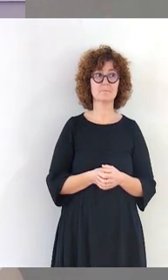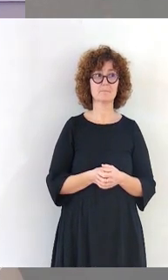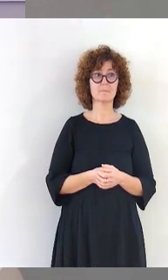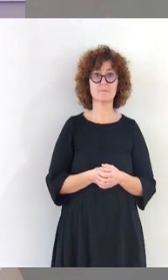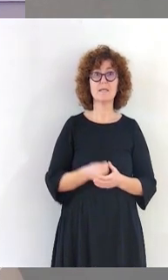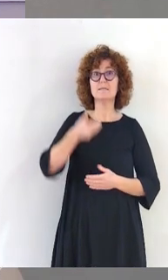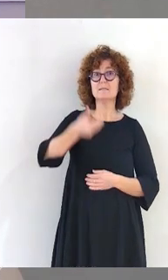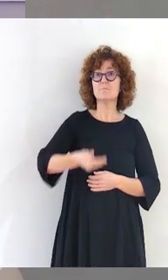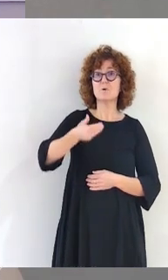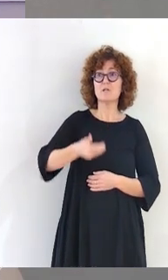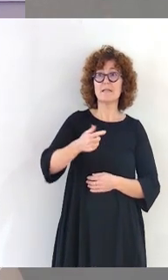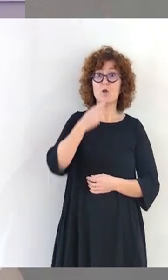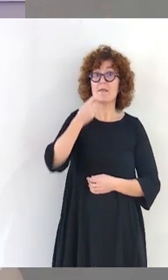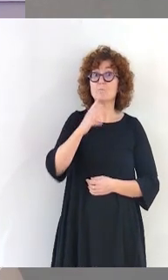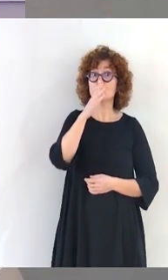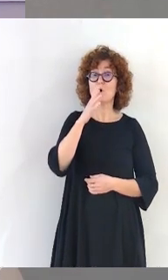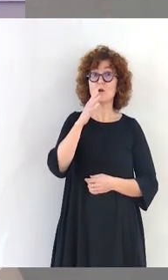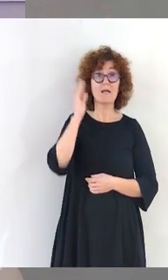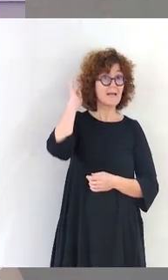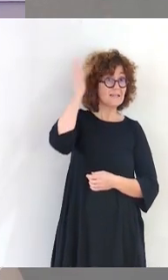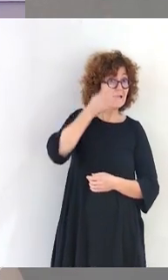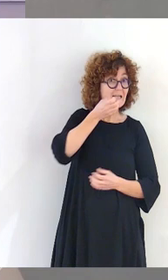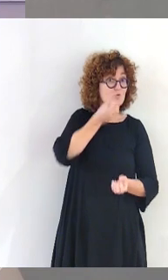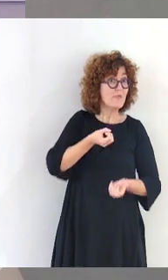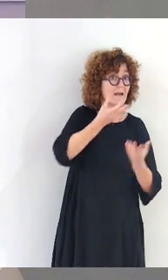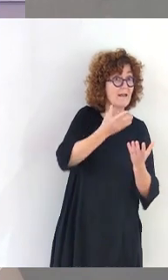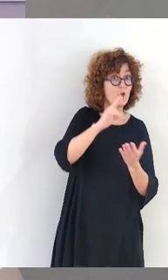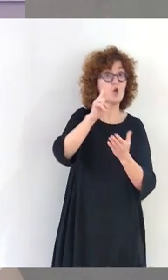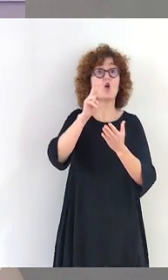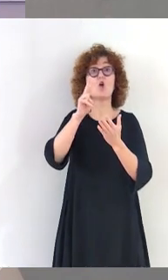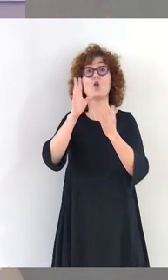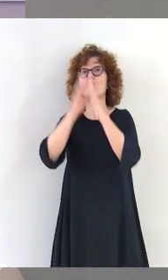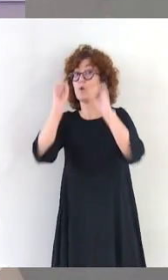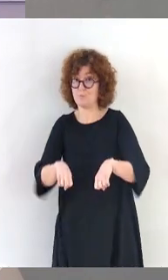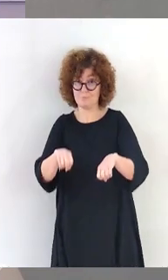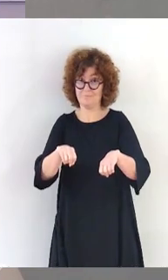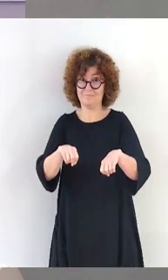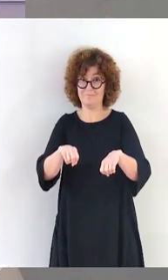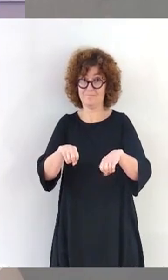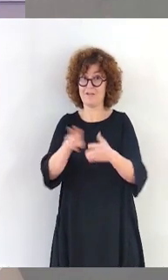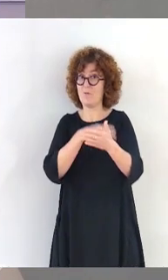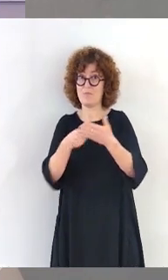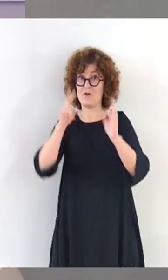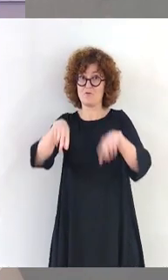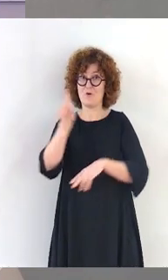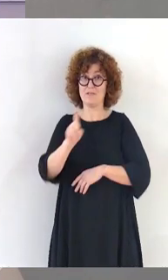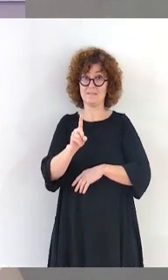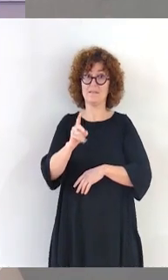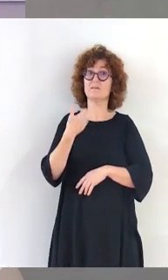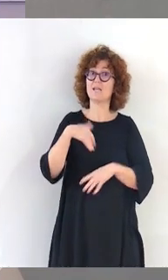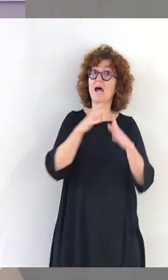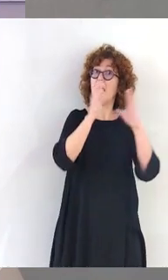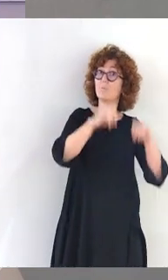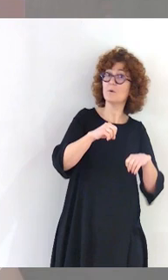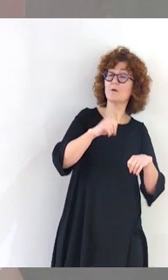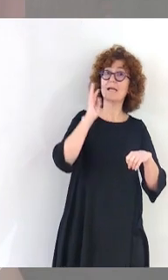palabras porque Cartagena es una declaración Cartagena no es un convenio no es una convención y la declaración de Cartagena Ya vimos el valor